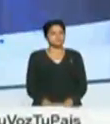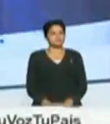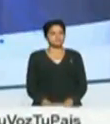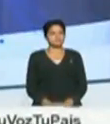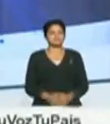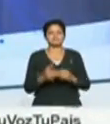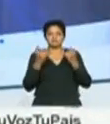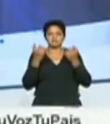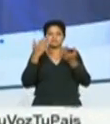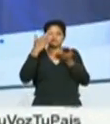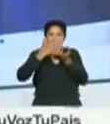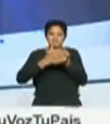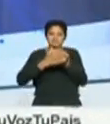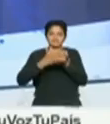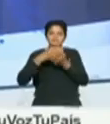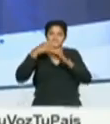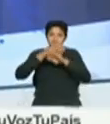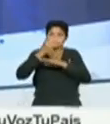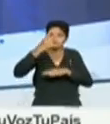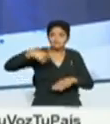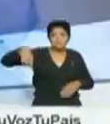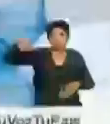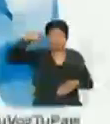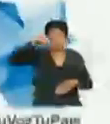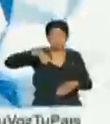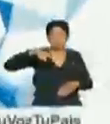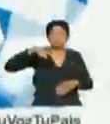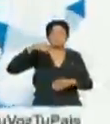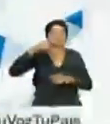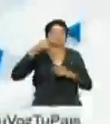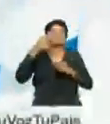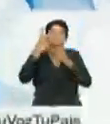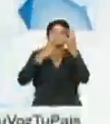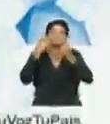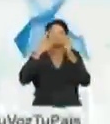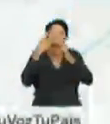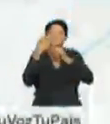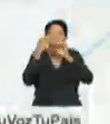Tiempo de hacer una nueva pausa. Al regresar nos trasladaremos a Loja